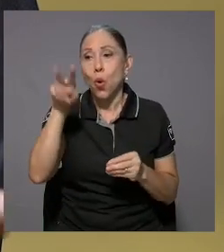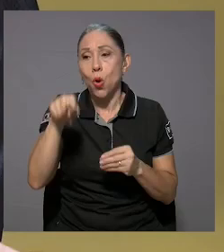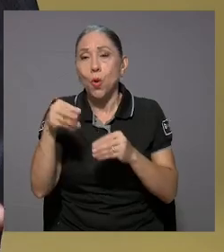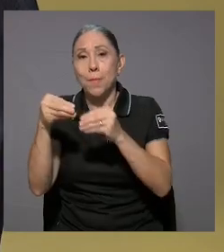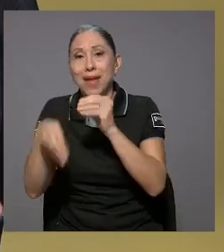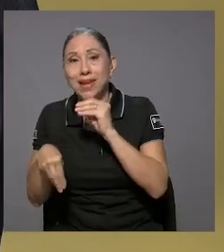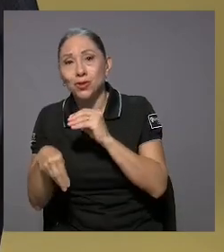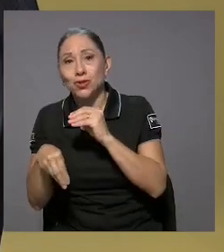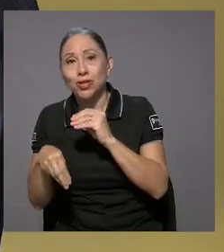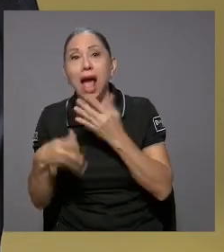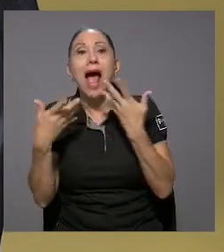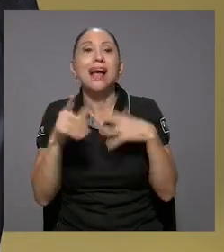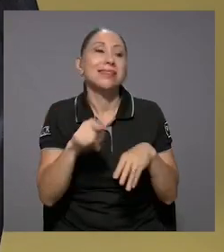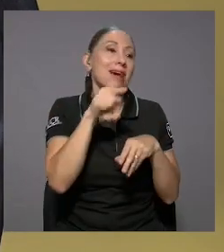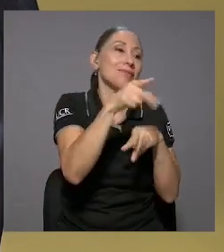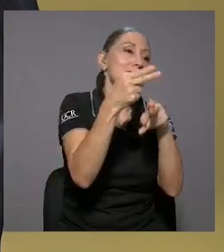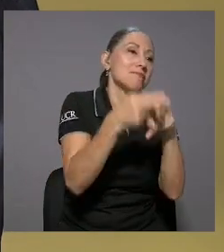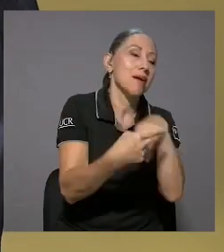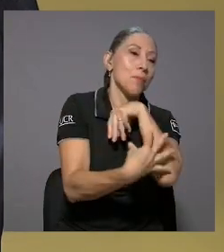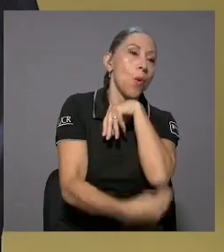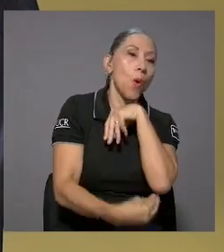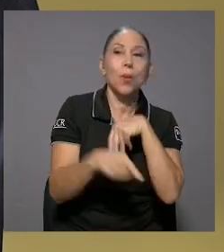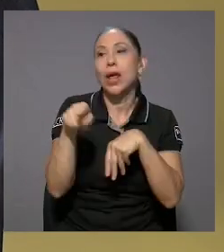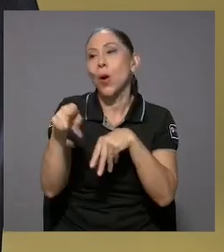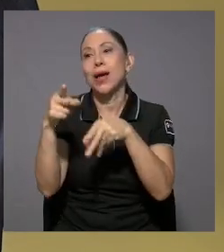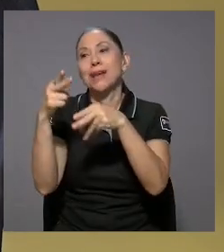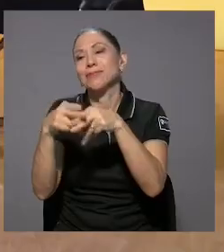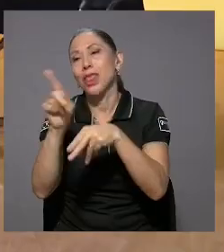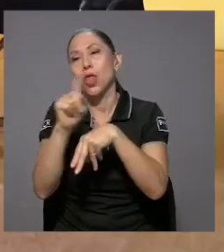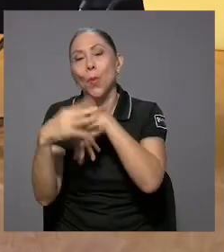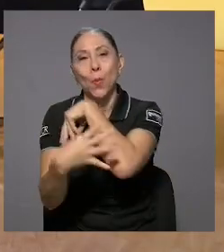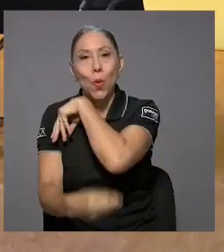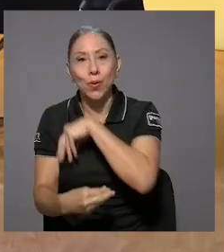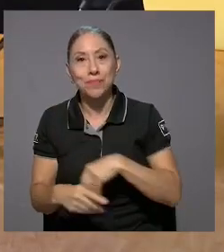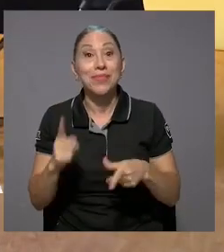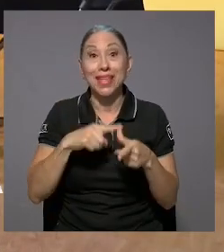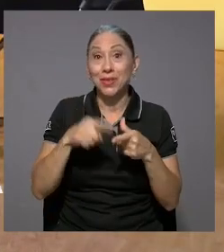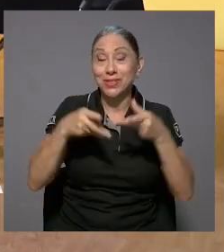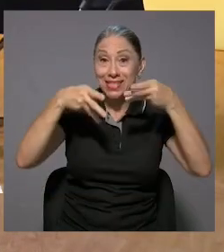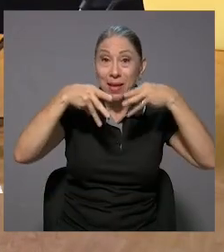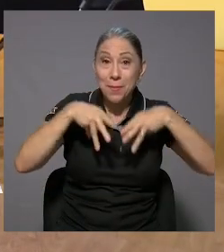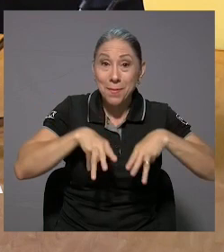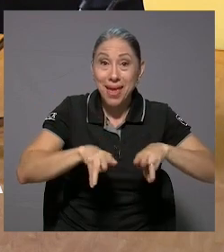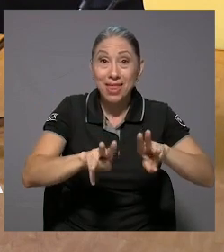colón menos ya se categoriza a alguien pobre o no pobre. Entonces,